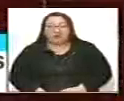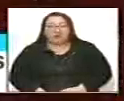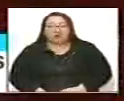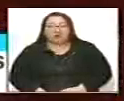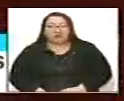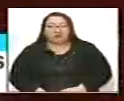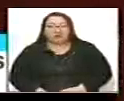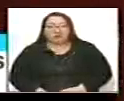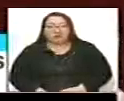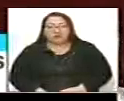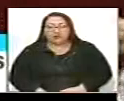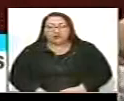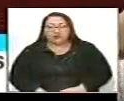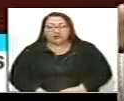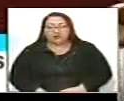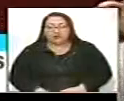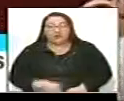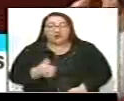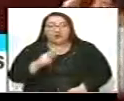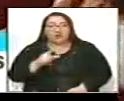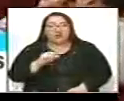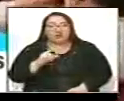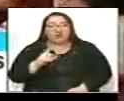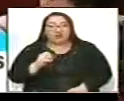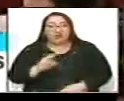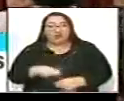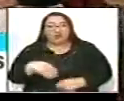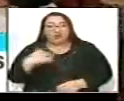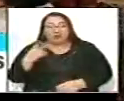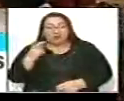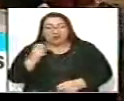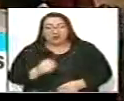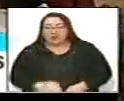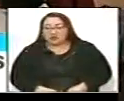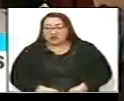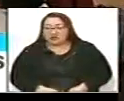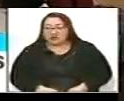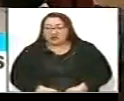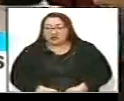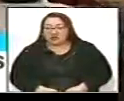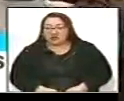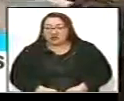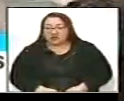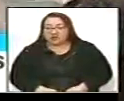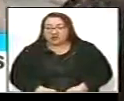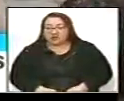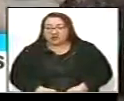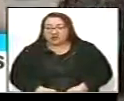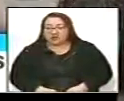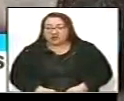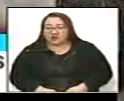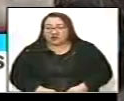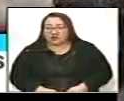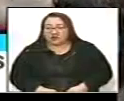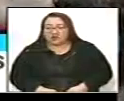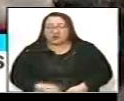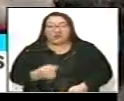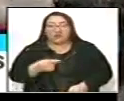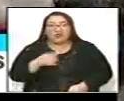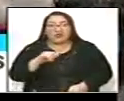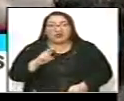Continuamos con Alejandro Kucianovich. Bueno, después de escuchar a Guido, en esta